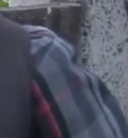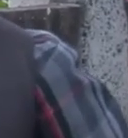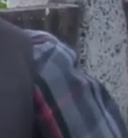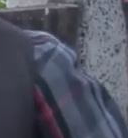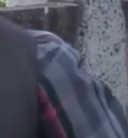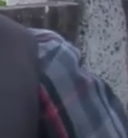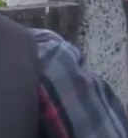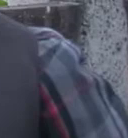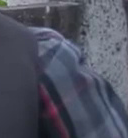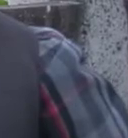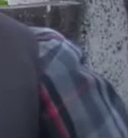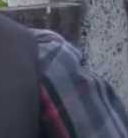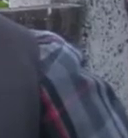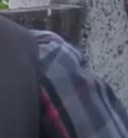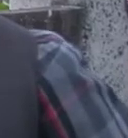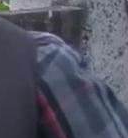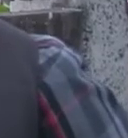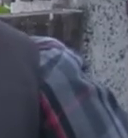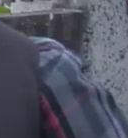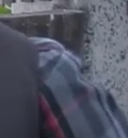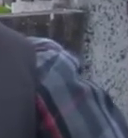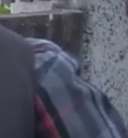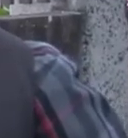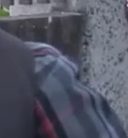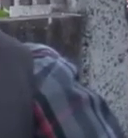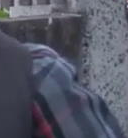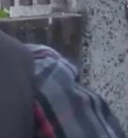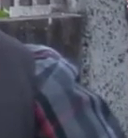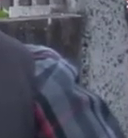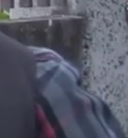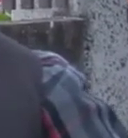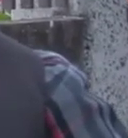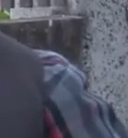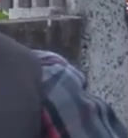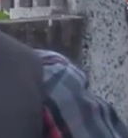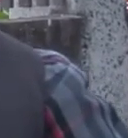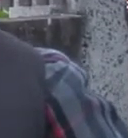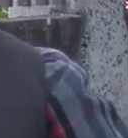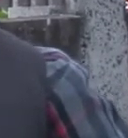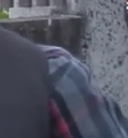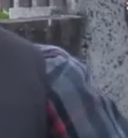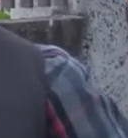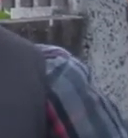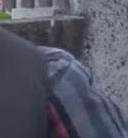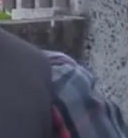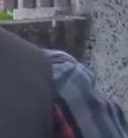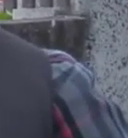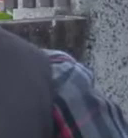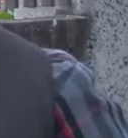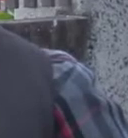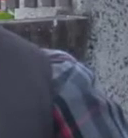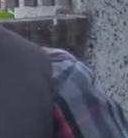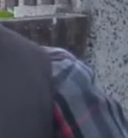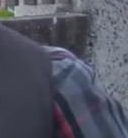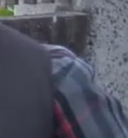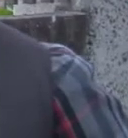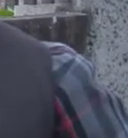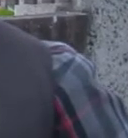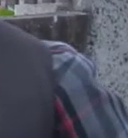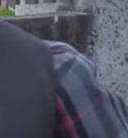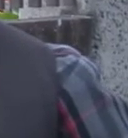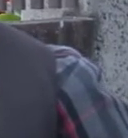por qué decidieron hacerlo así entonces esa sería para mí la pregunta principal que le haría a un magistrado por qué razón éste decidieron